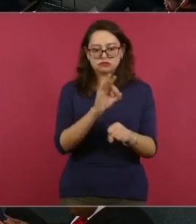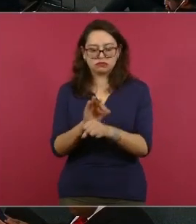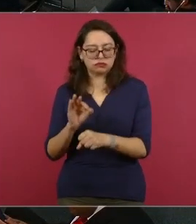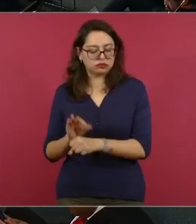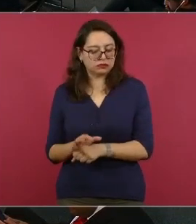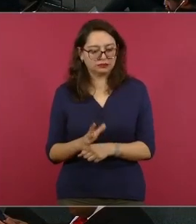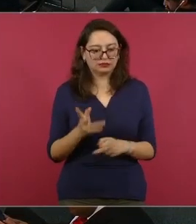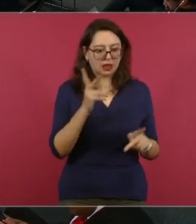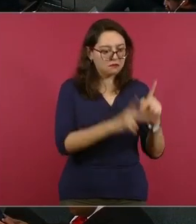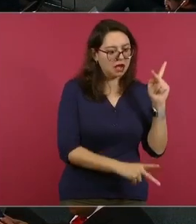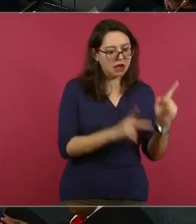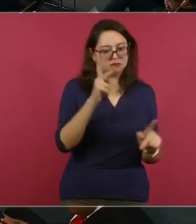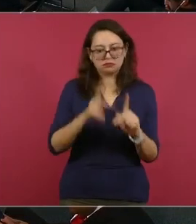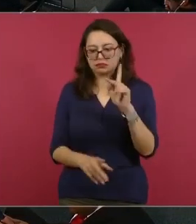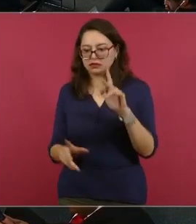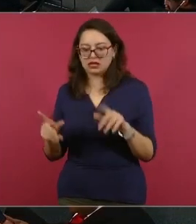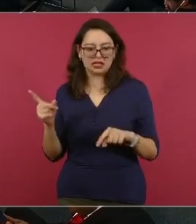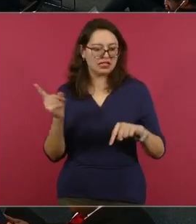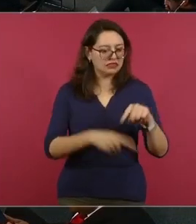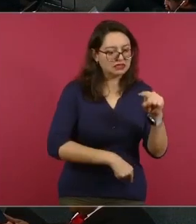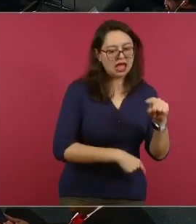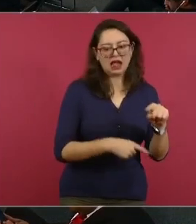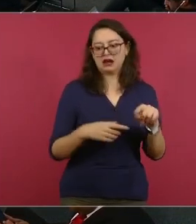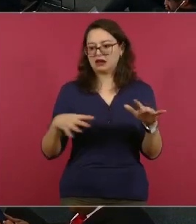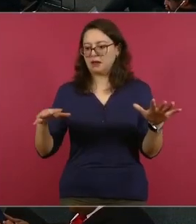todo alterado